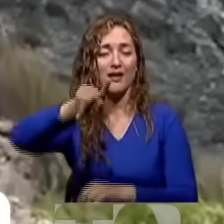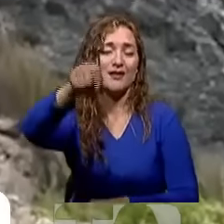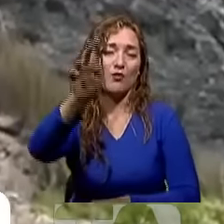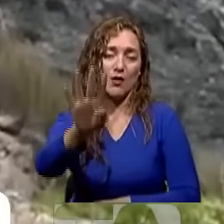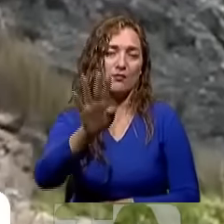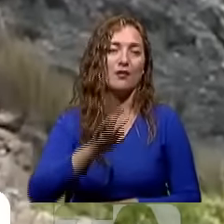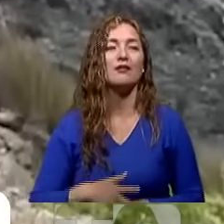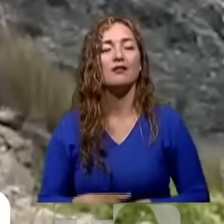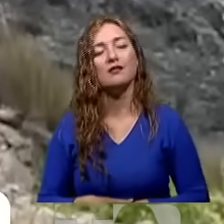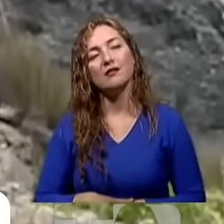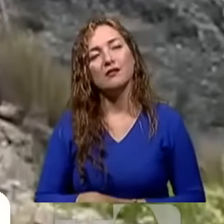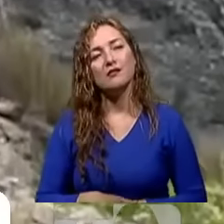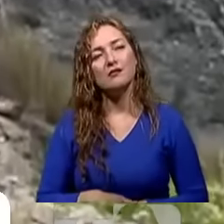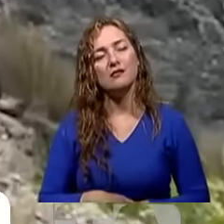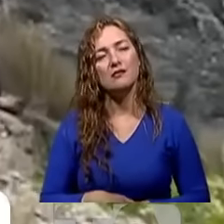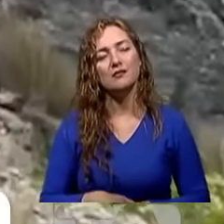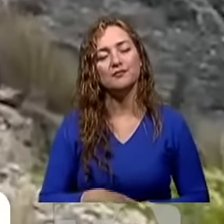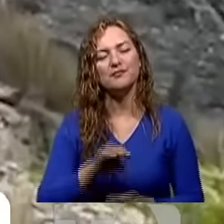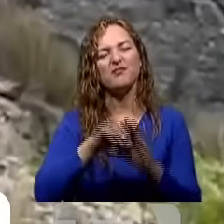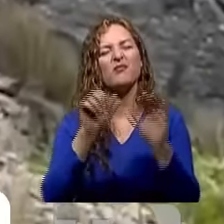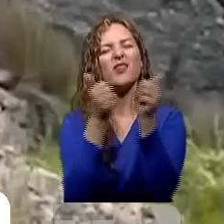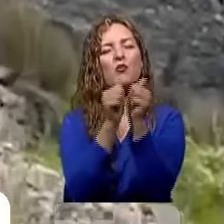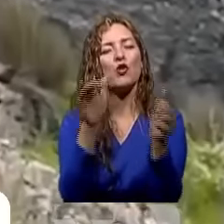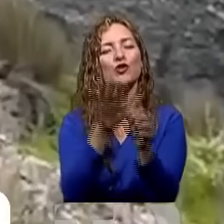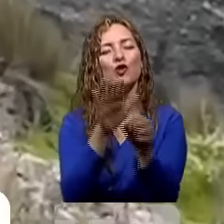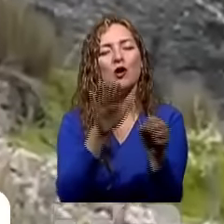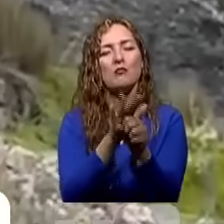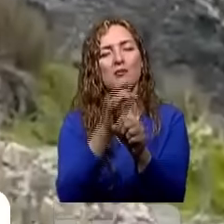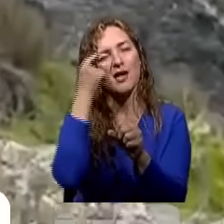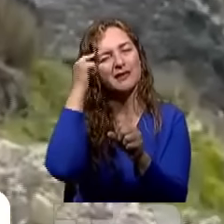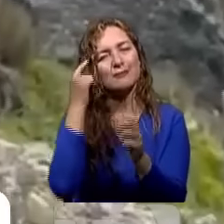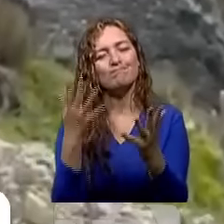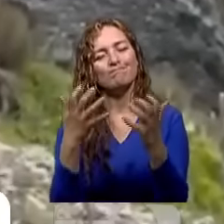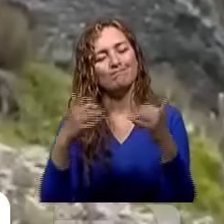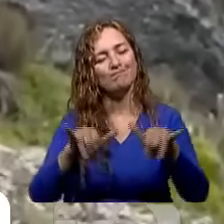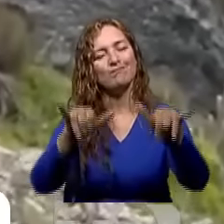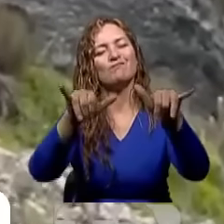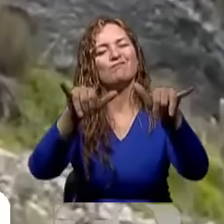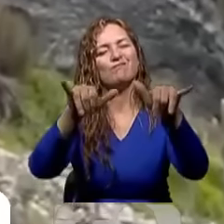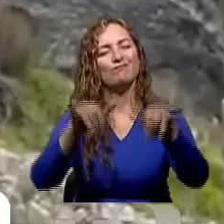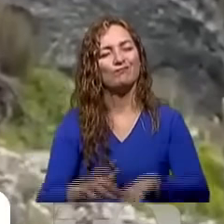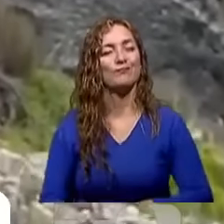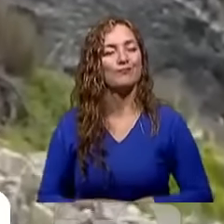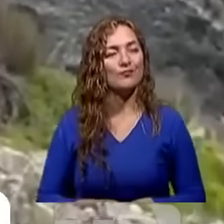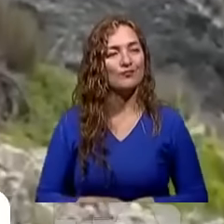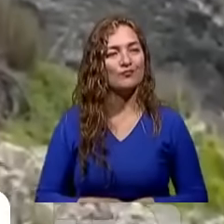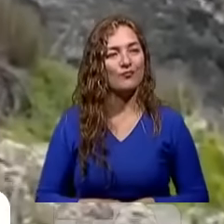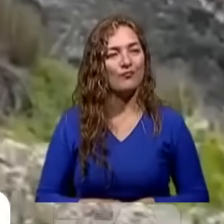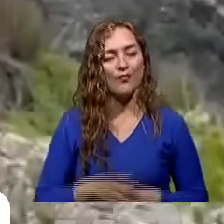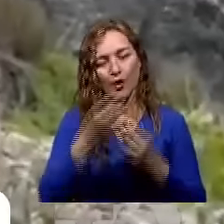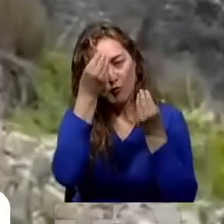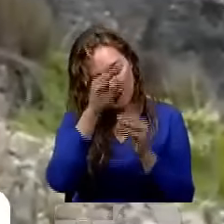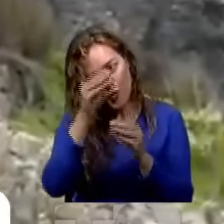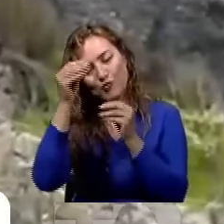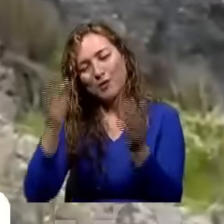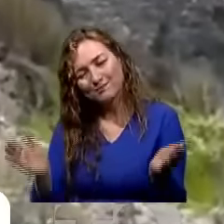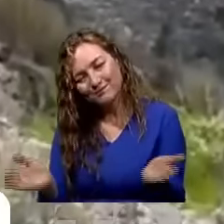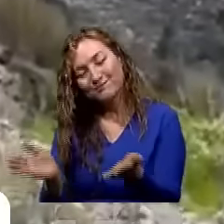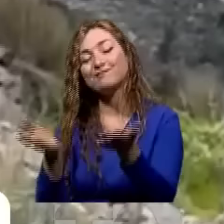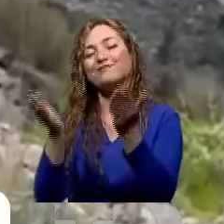supuesto, pensar y querer que esto siga adelante, informando y